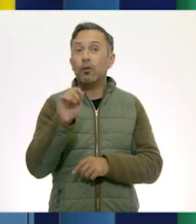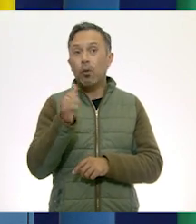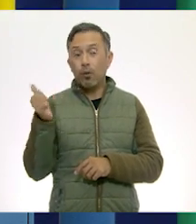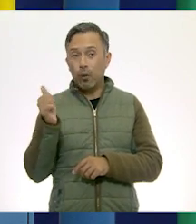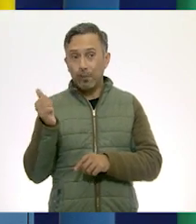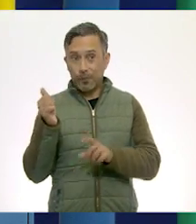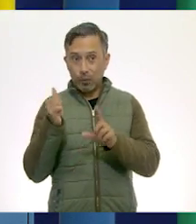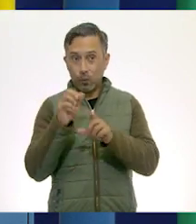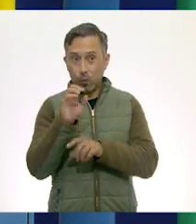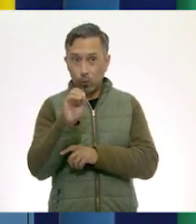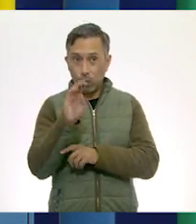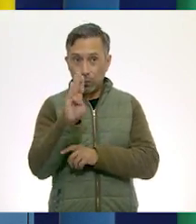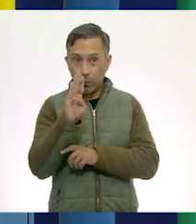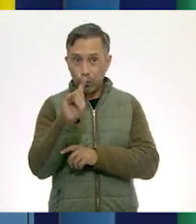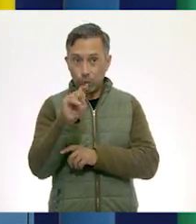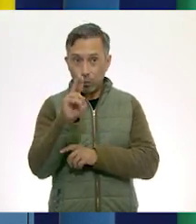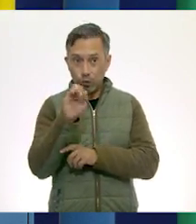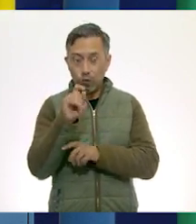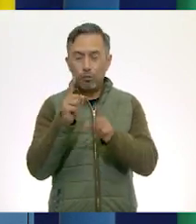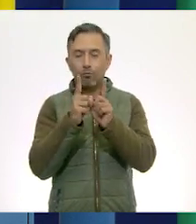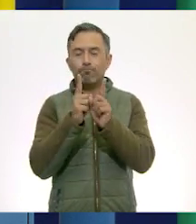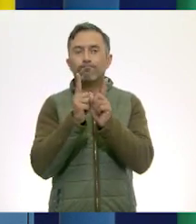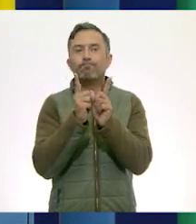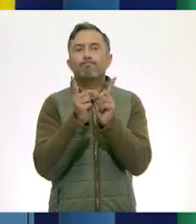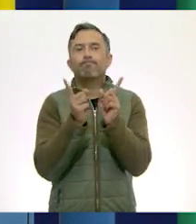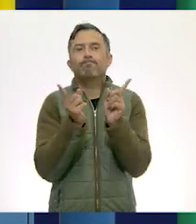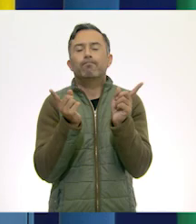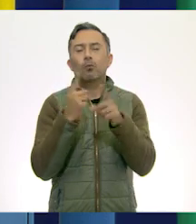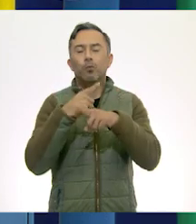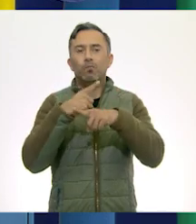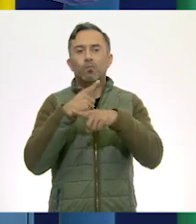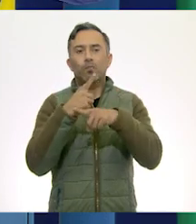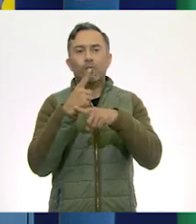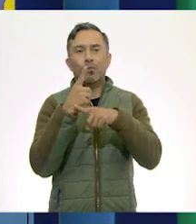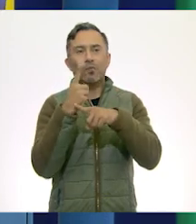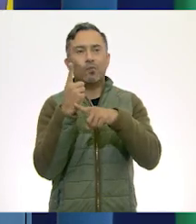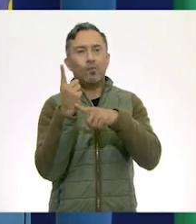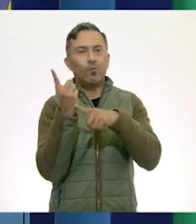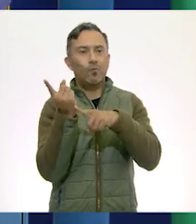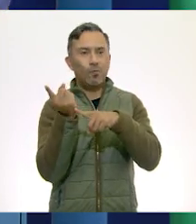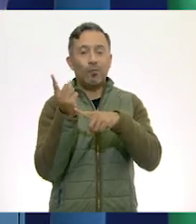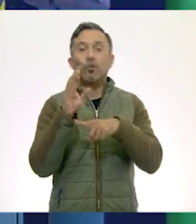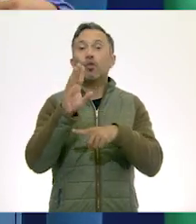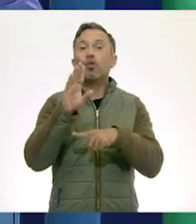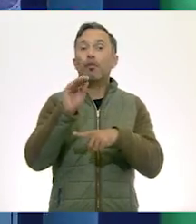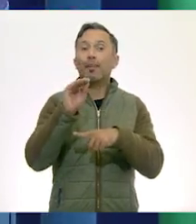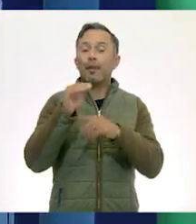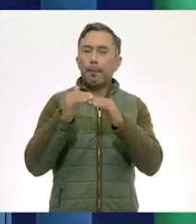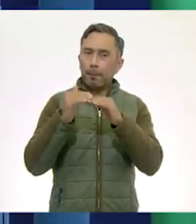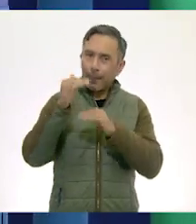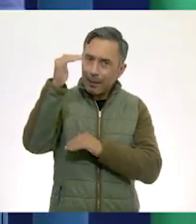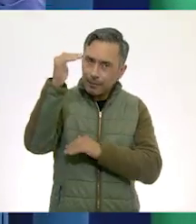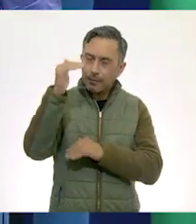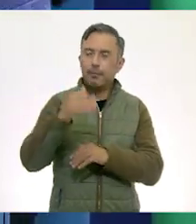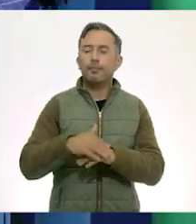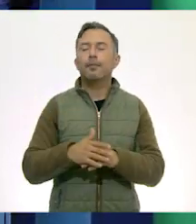obtuso, tendría que ser mayor a los 90 grados. Ah, Volvamos ok. a la